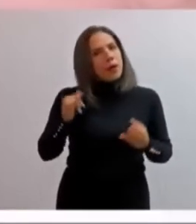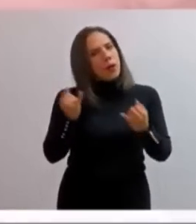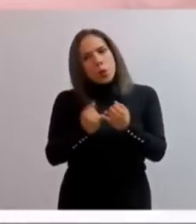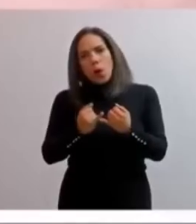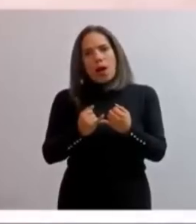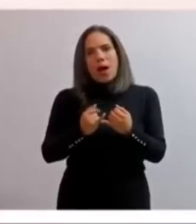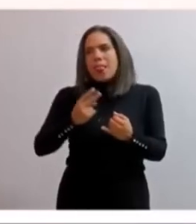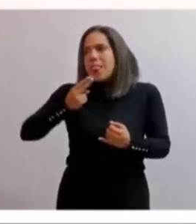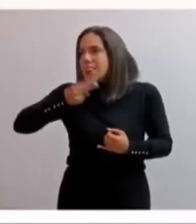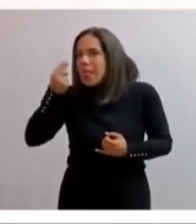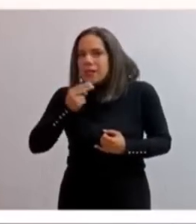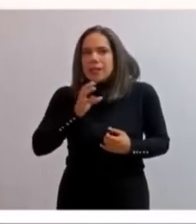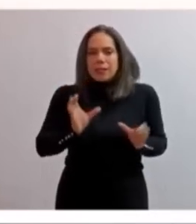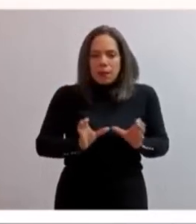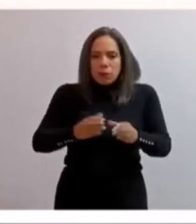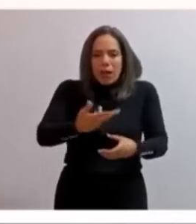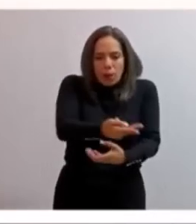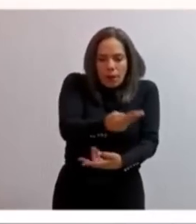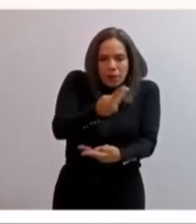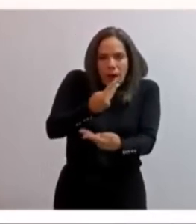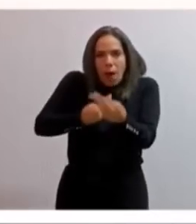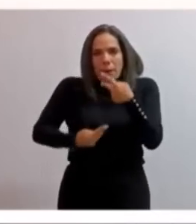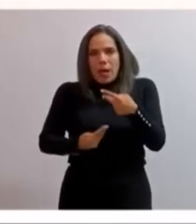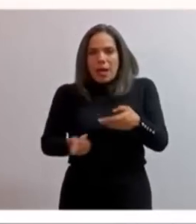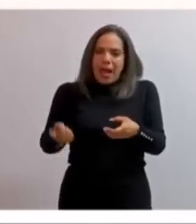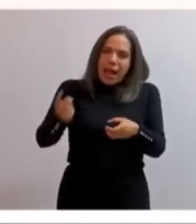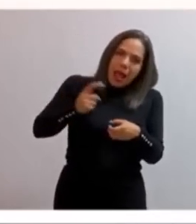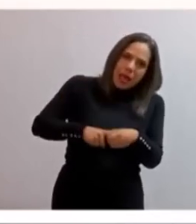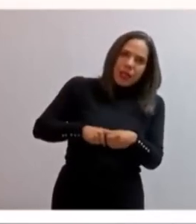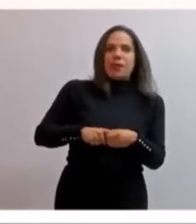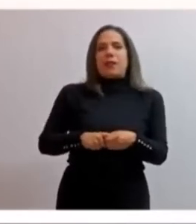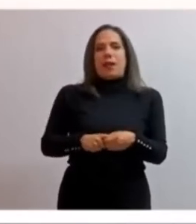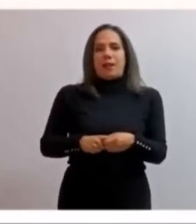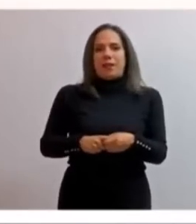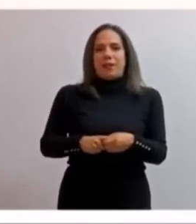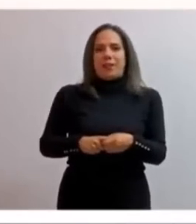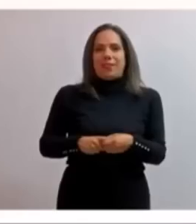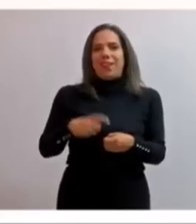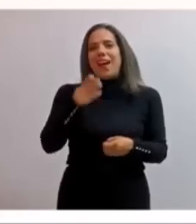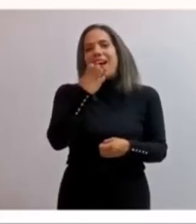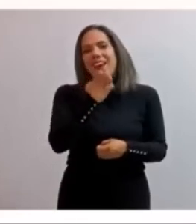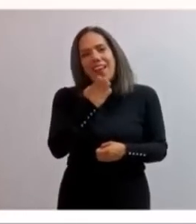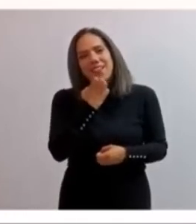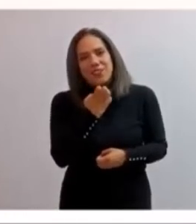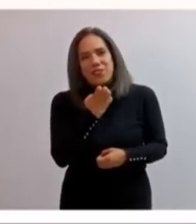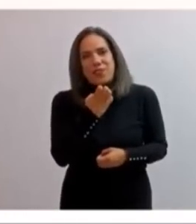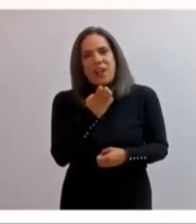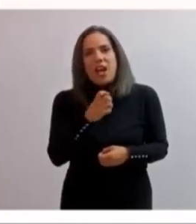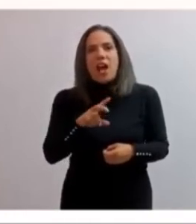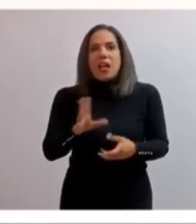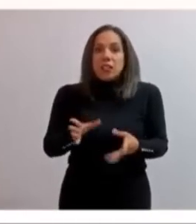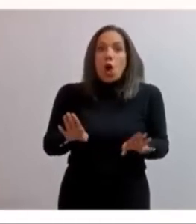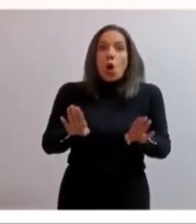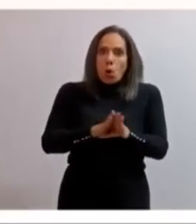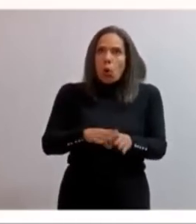escuela. Y esta integración es con la comunidad. Esta integración es también con problemas sociales. Esto